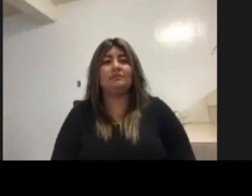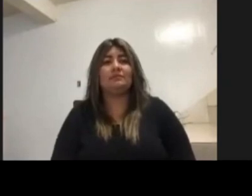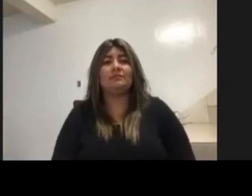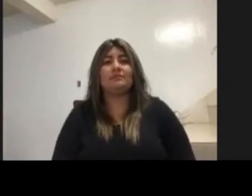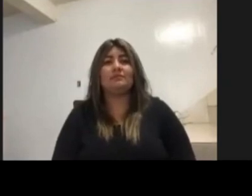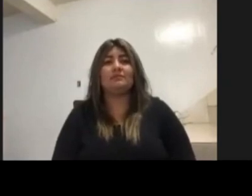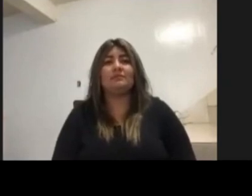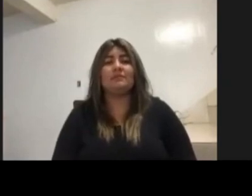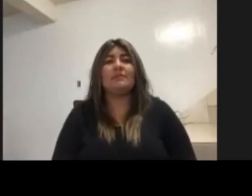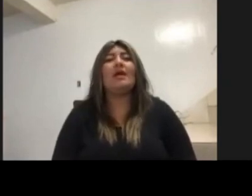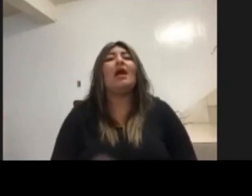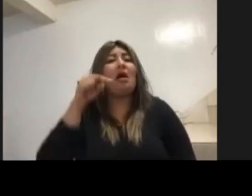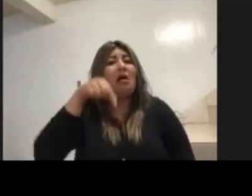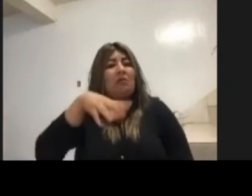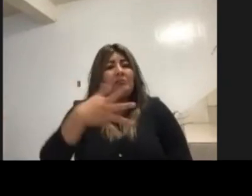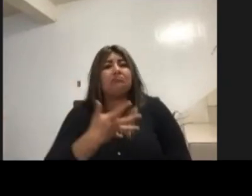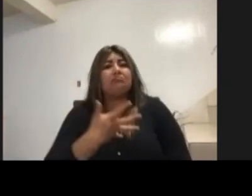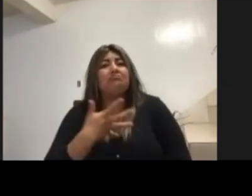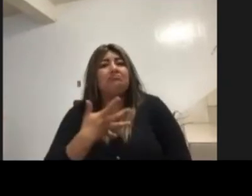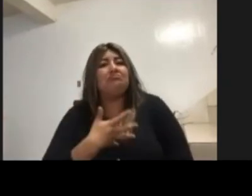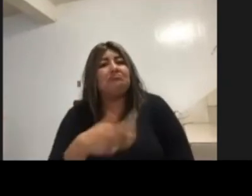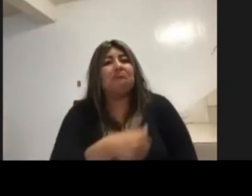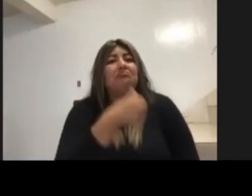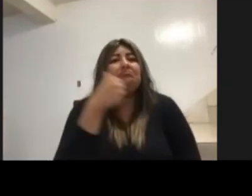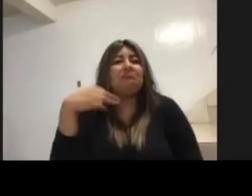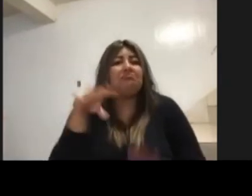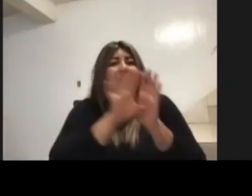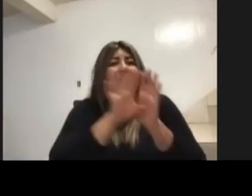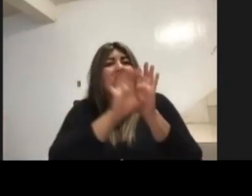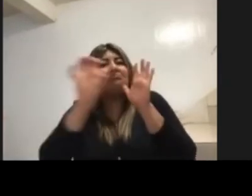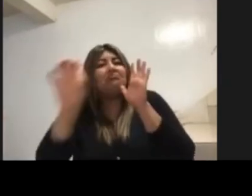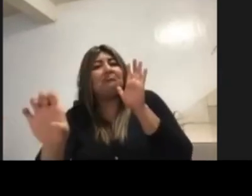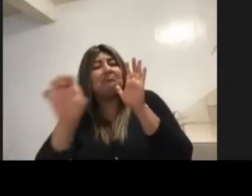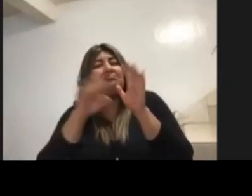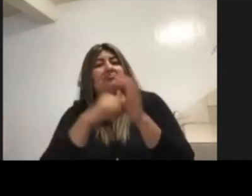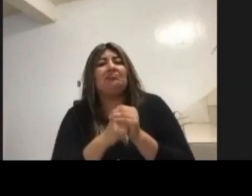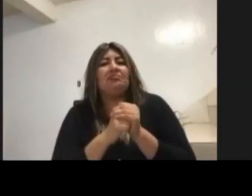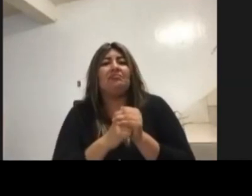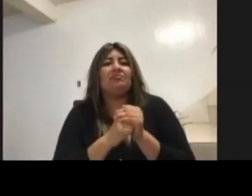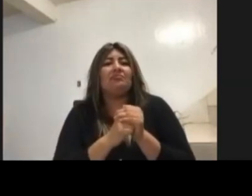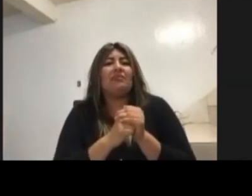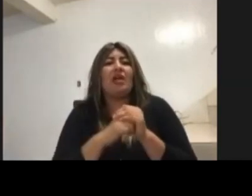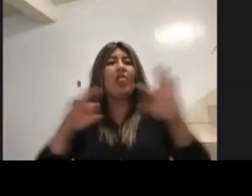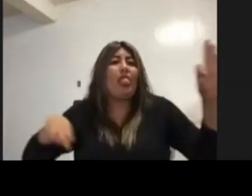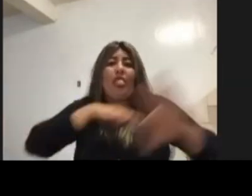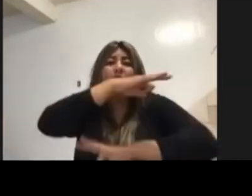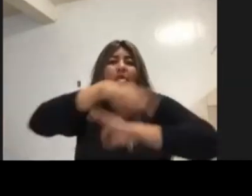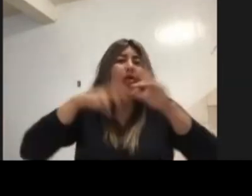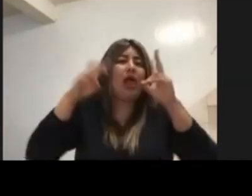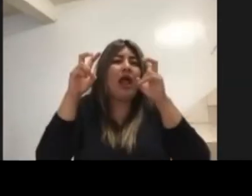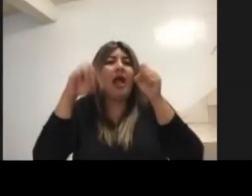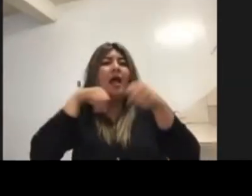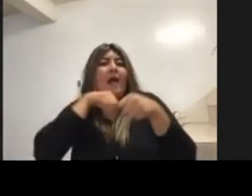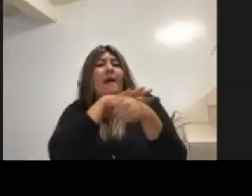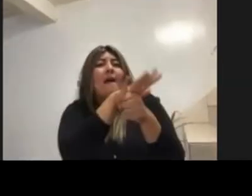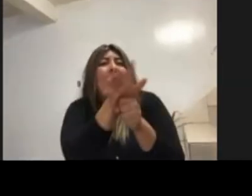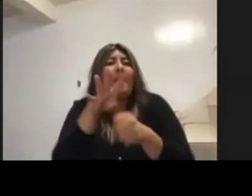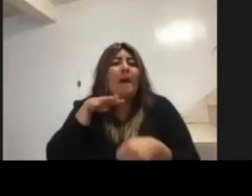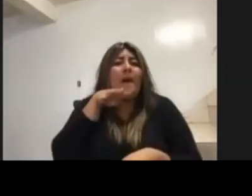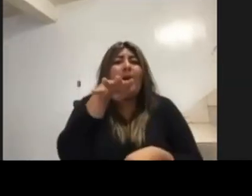Aquí tenemos otro ejemplo, se dio todo lo que es el COVID-19, todo lo que es el